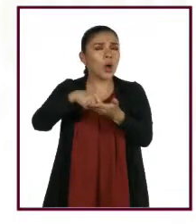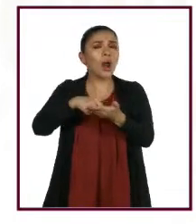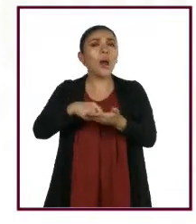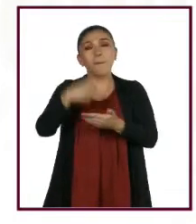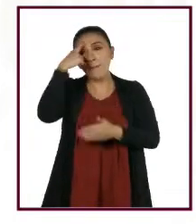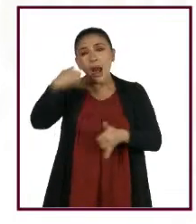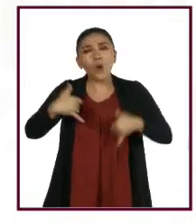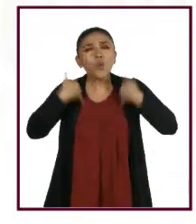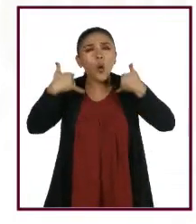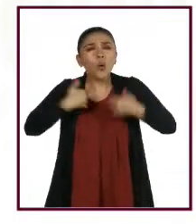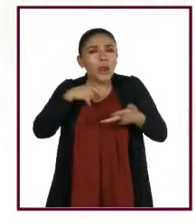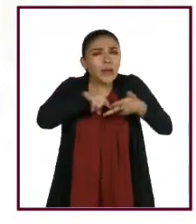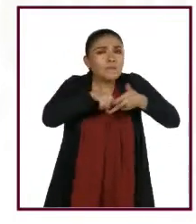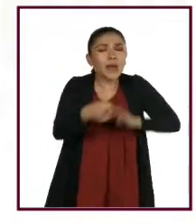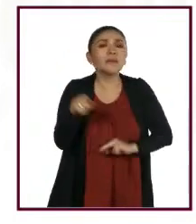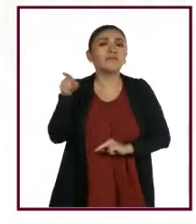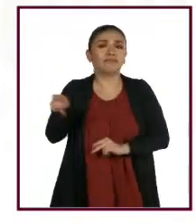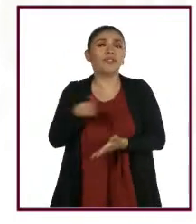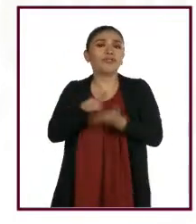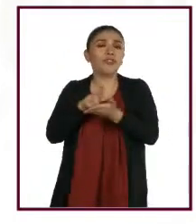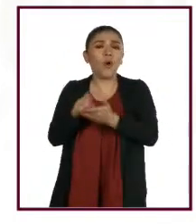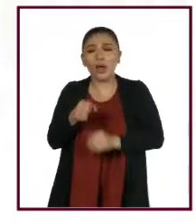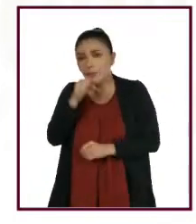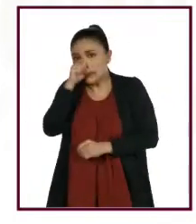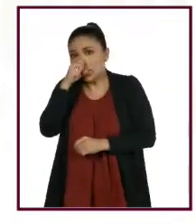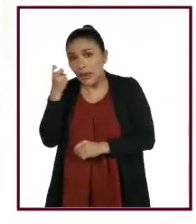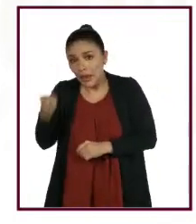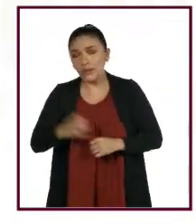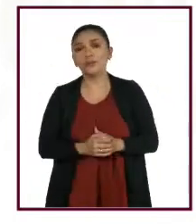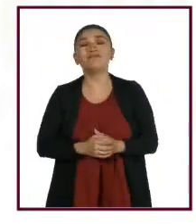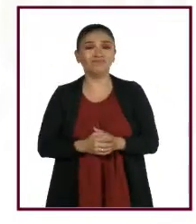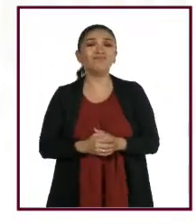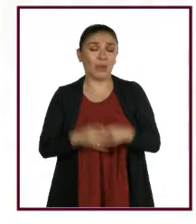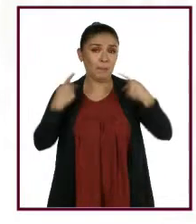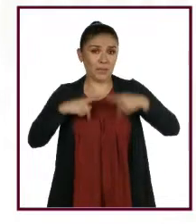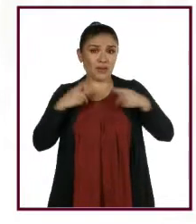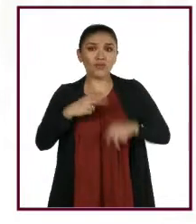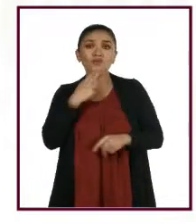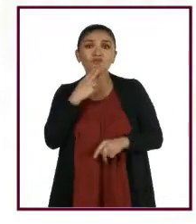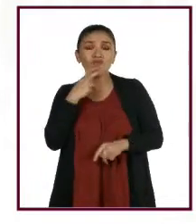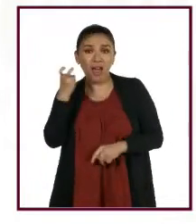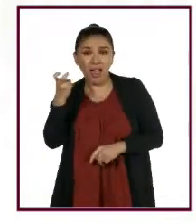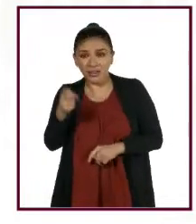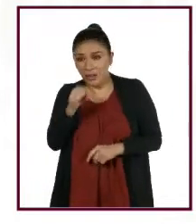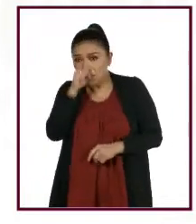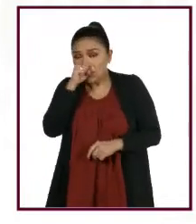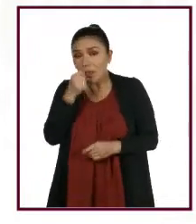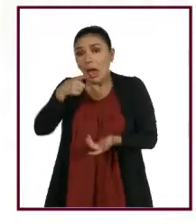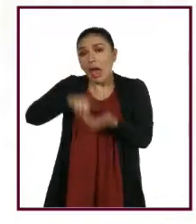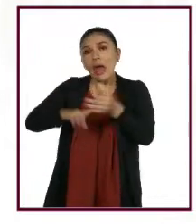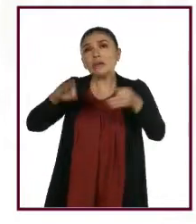menores edades de inicio. Entonces, ahí reportan que los usuarios de este tipo de sustancias, el